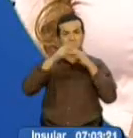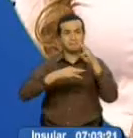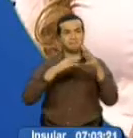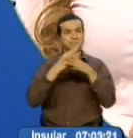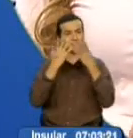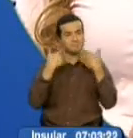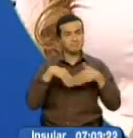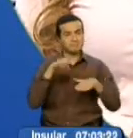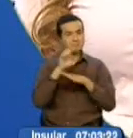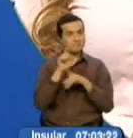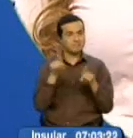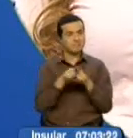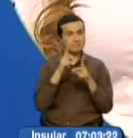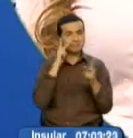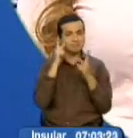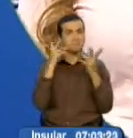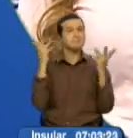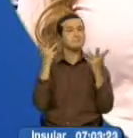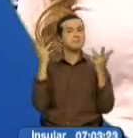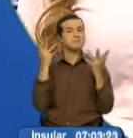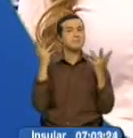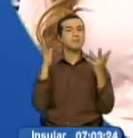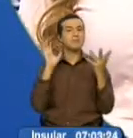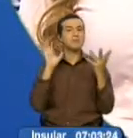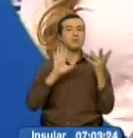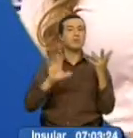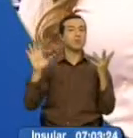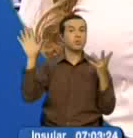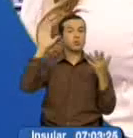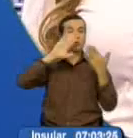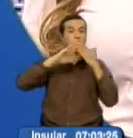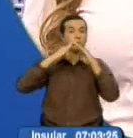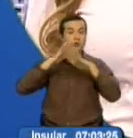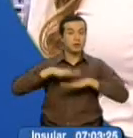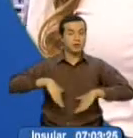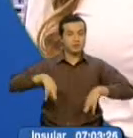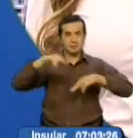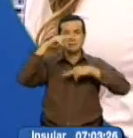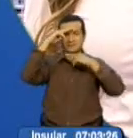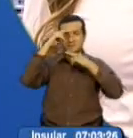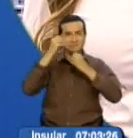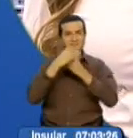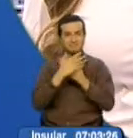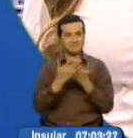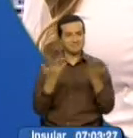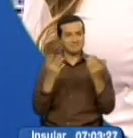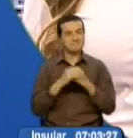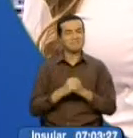las nacionales también, pero a continuación le contaremos qué pasa en cada una de nuestras localidades en nuestro noticiero